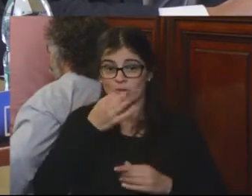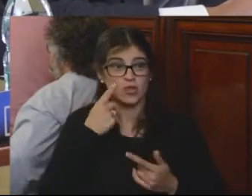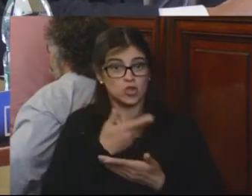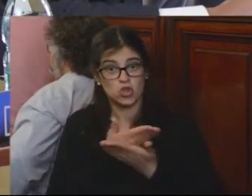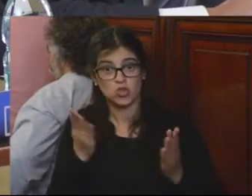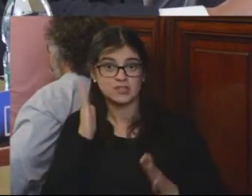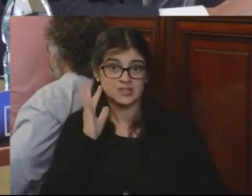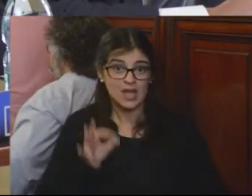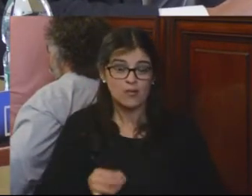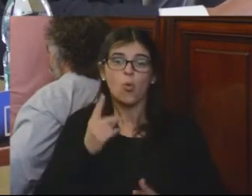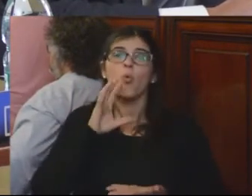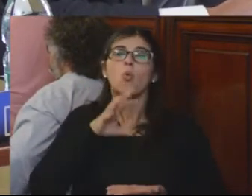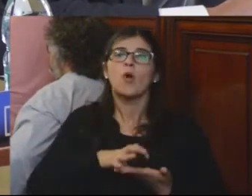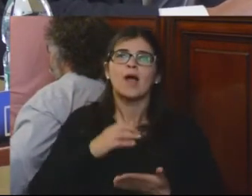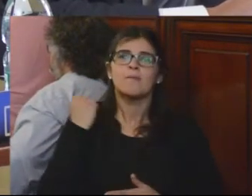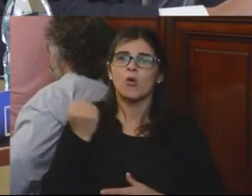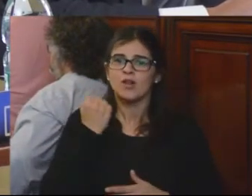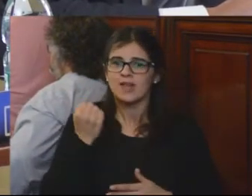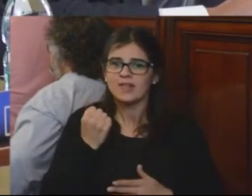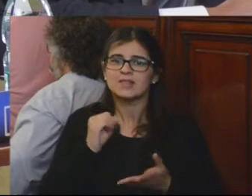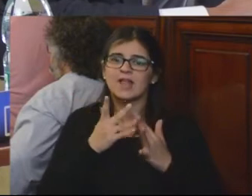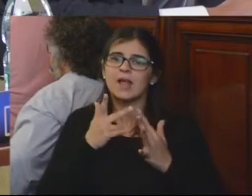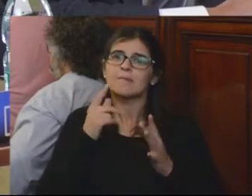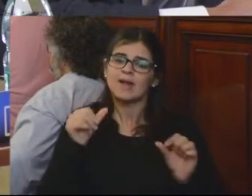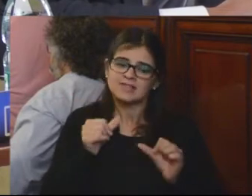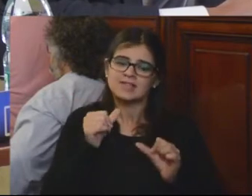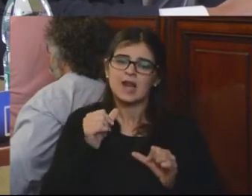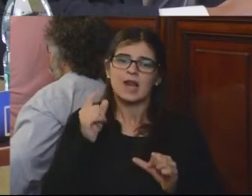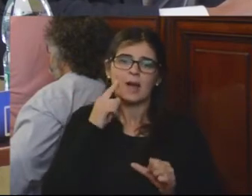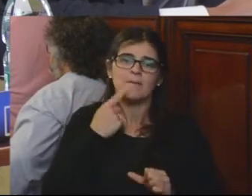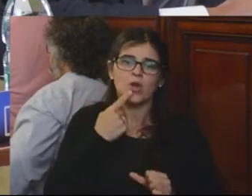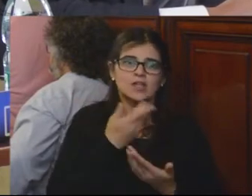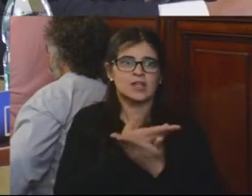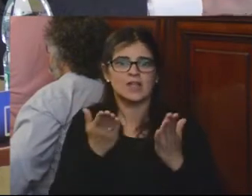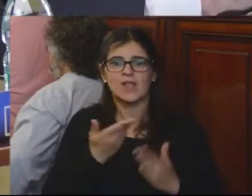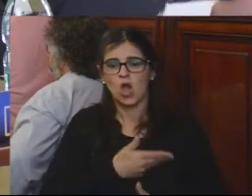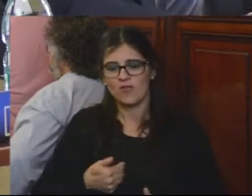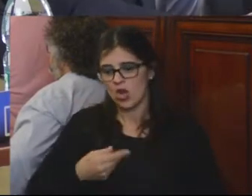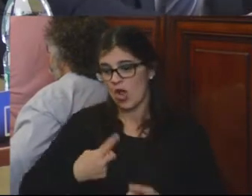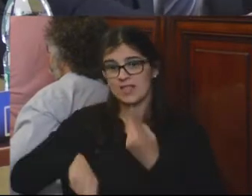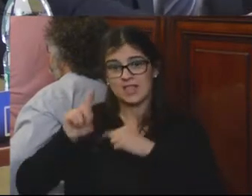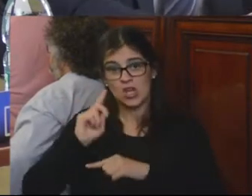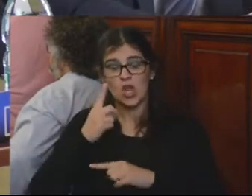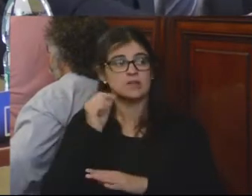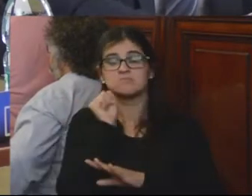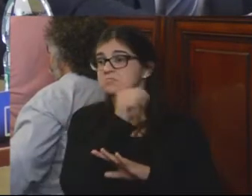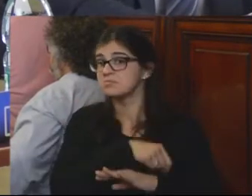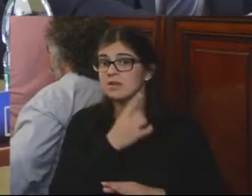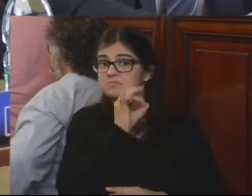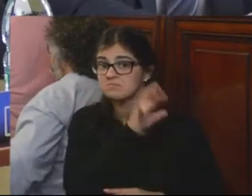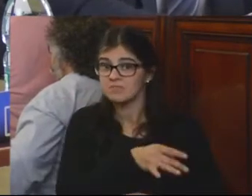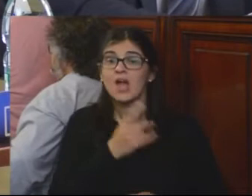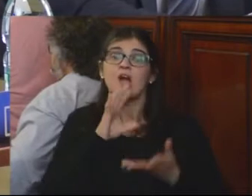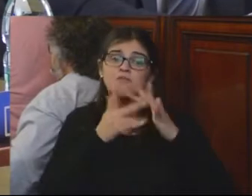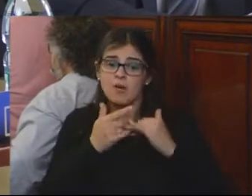un lugar privilegiado en el diseño de las políticas públicas derechos humanos del gobierno anterior vino para otro lado durante mucho tiempo